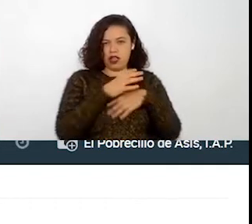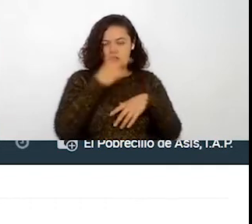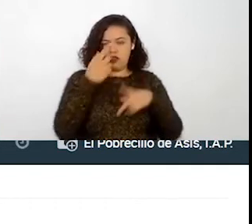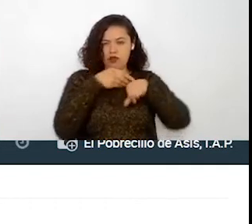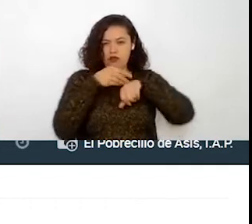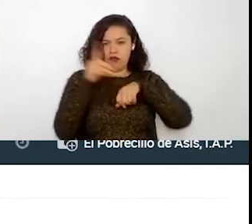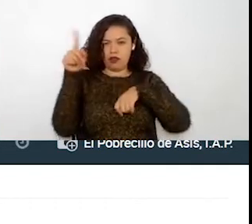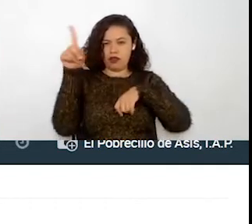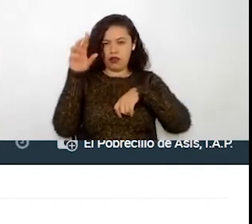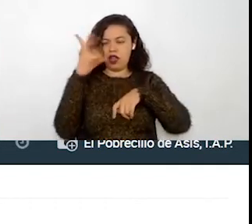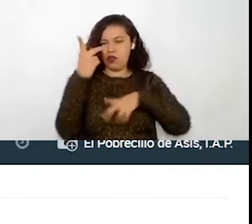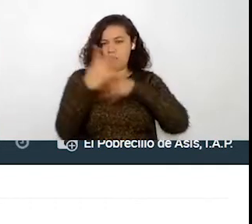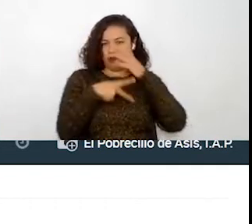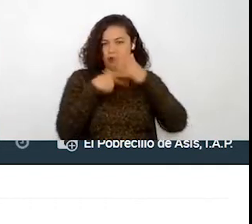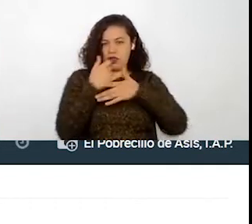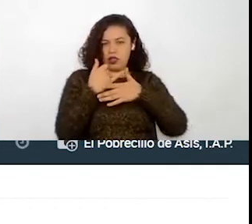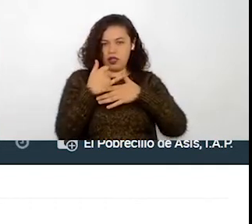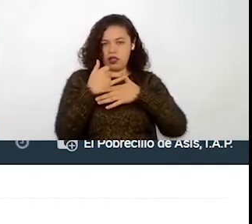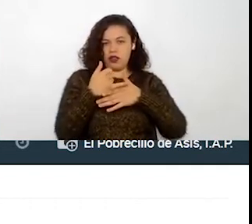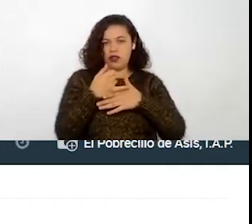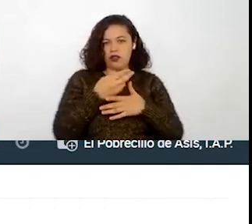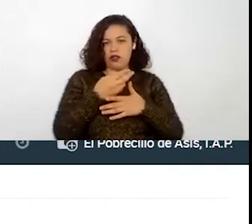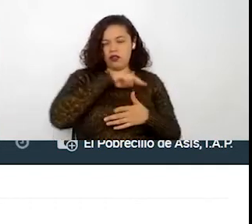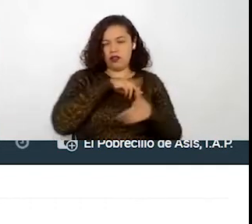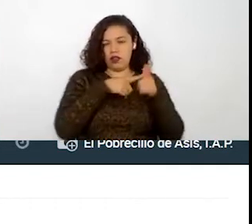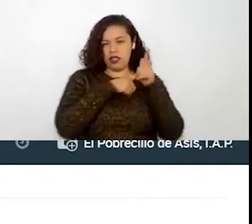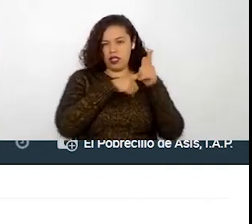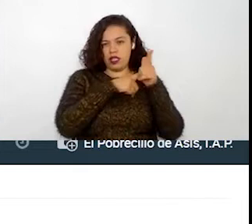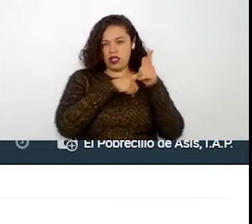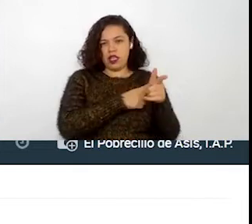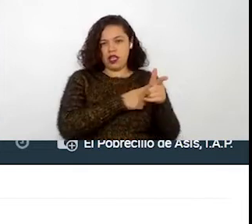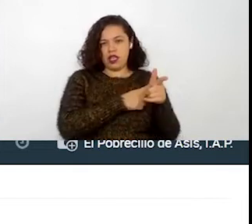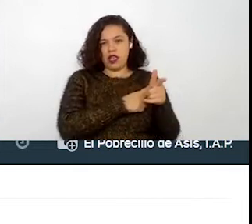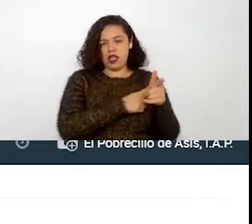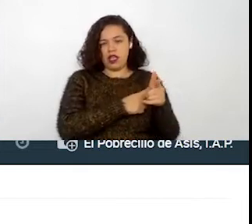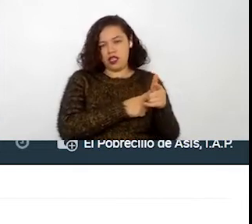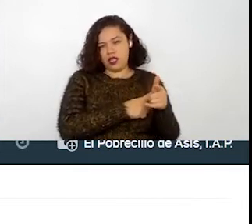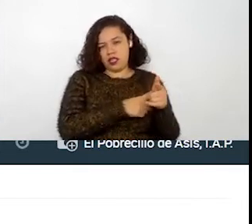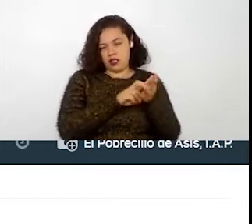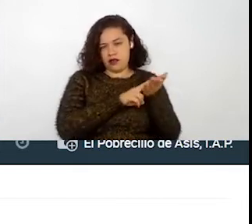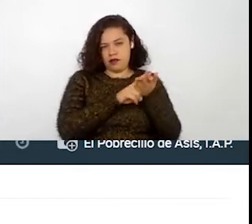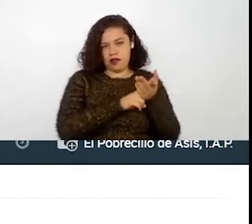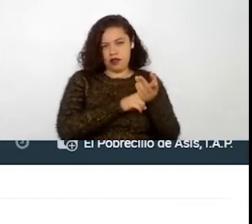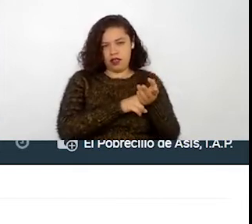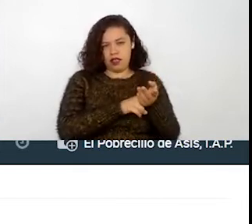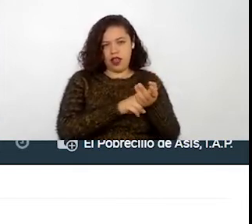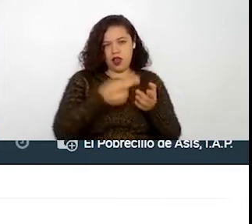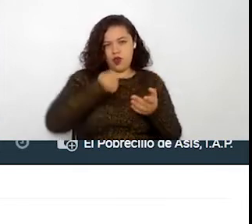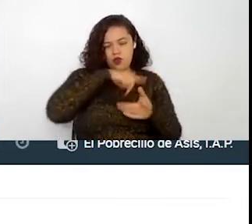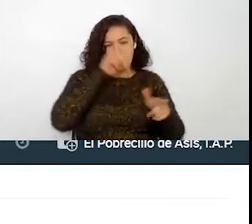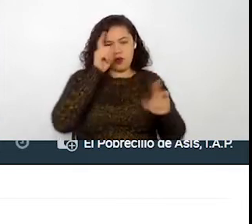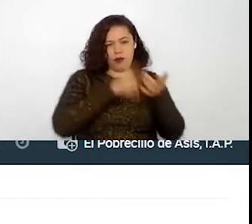que dice que hay un proyecto aquí le damos en continuar en este botón verde le damos continuar